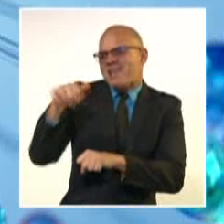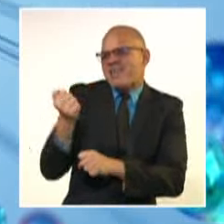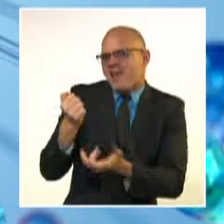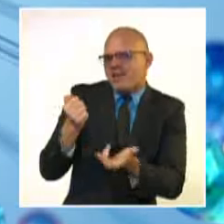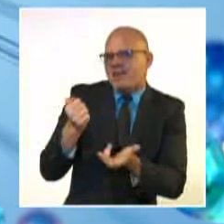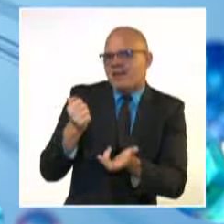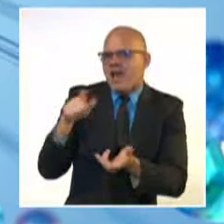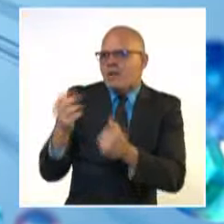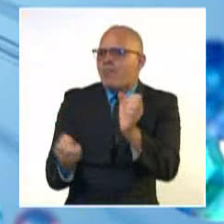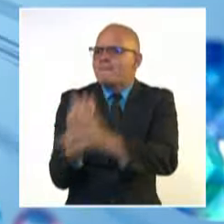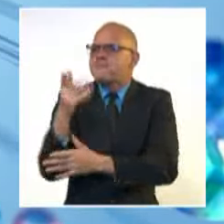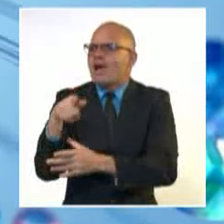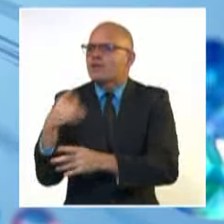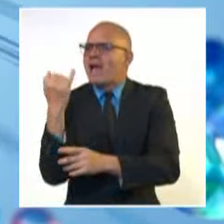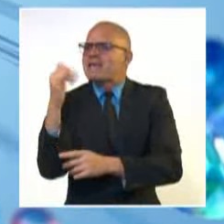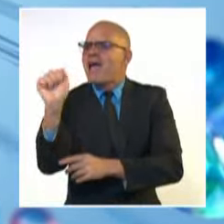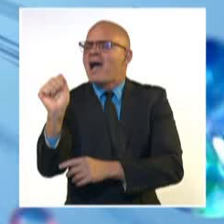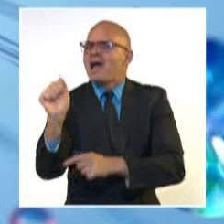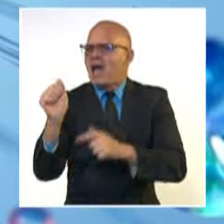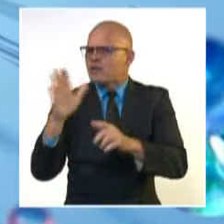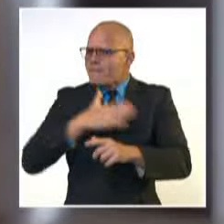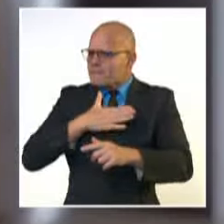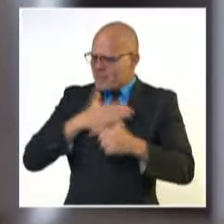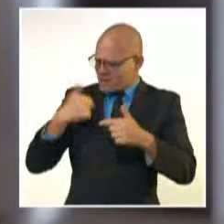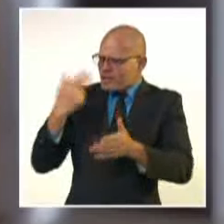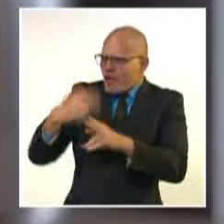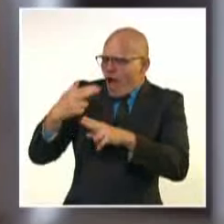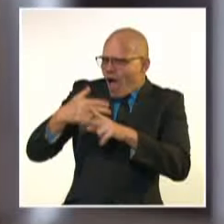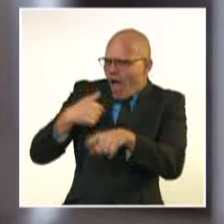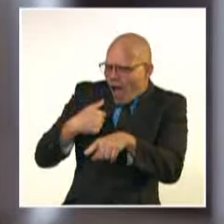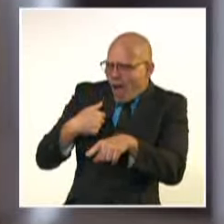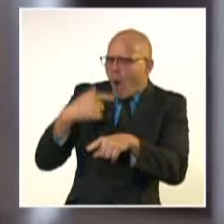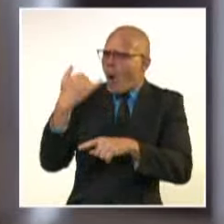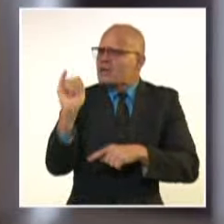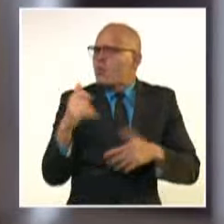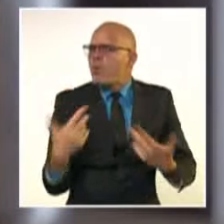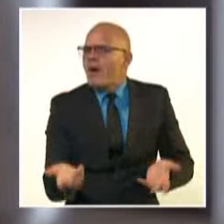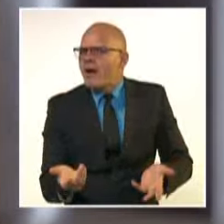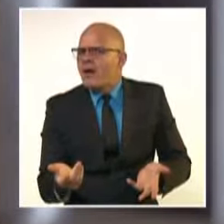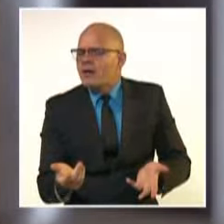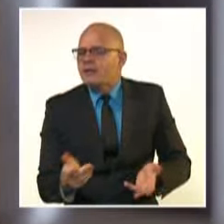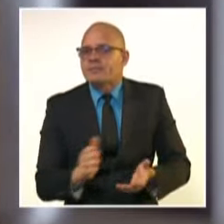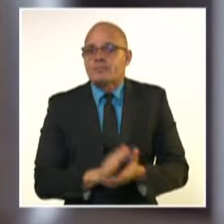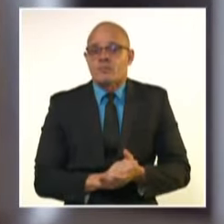como una creación del intelecto o del ingenio humano? Si tú haces un prompteo,